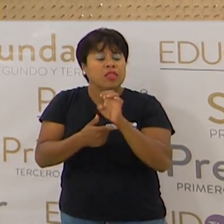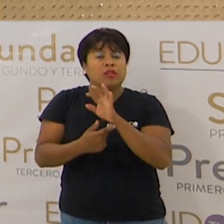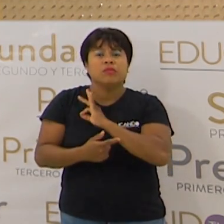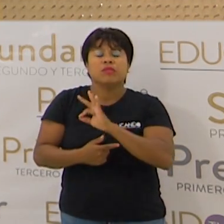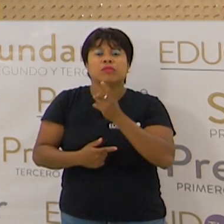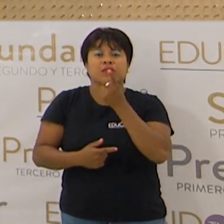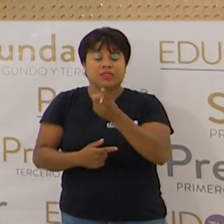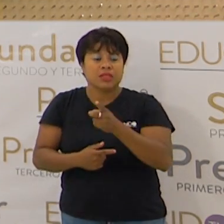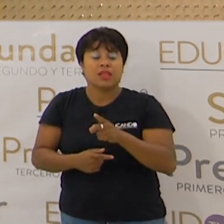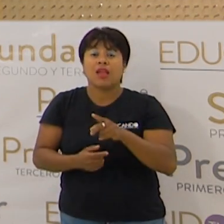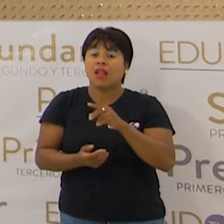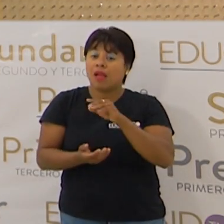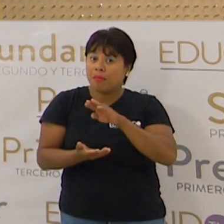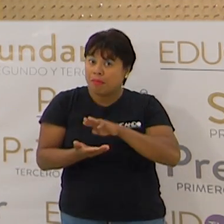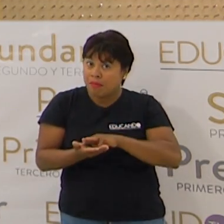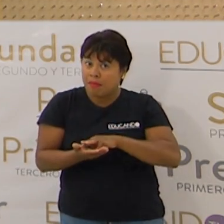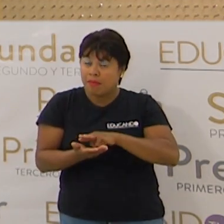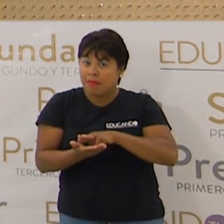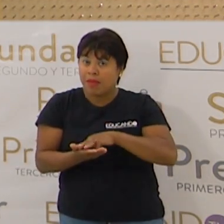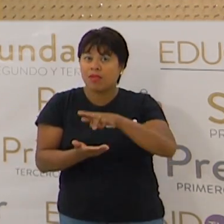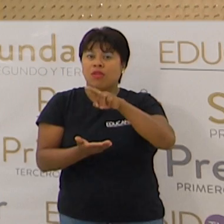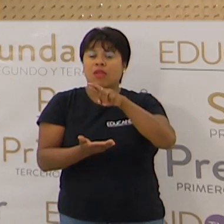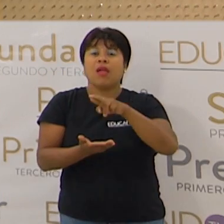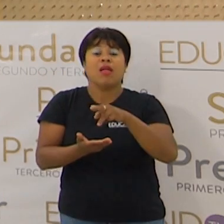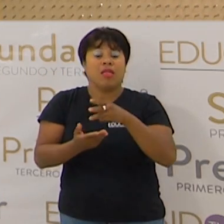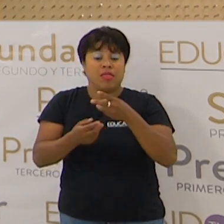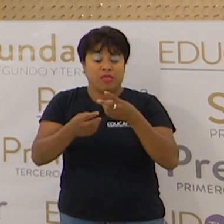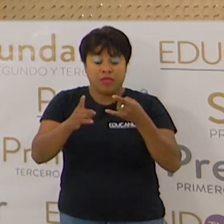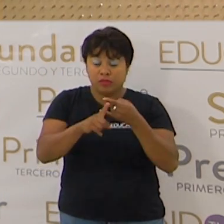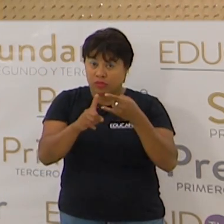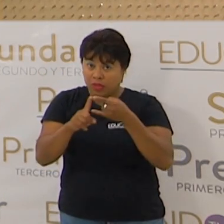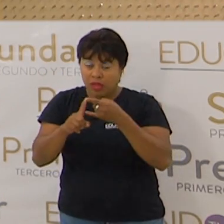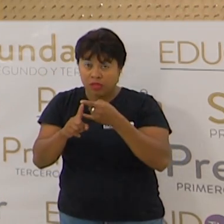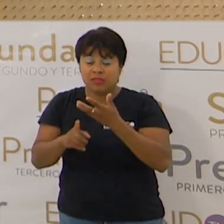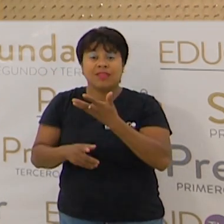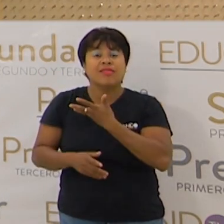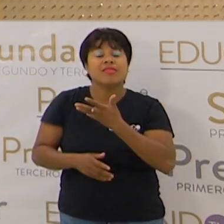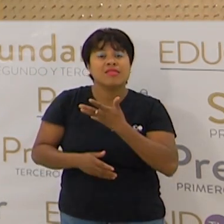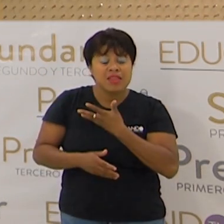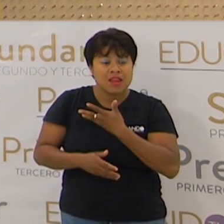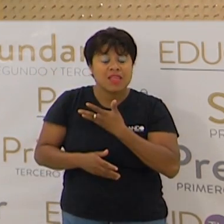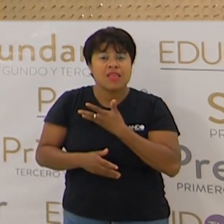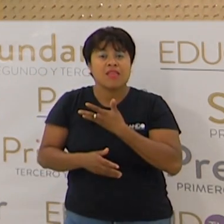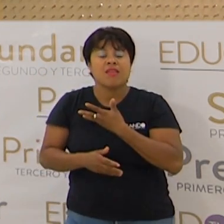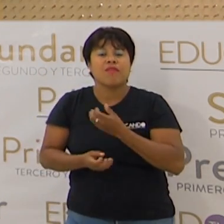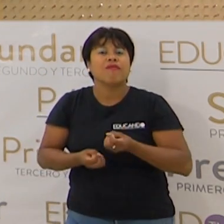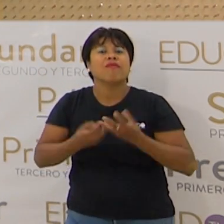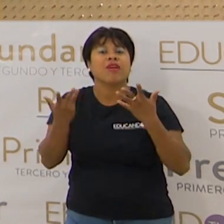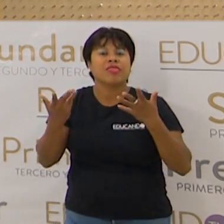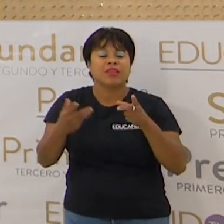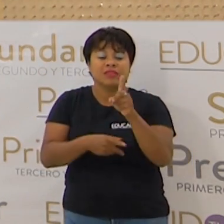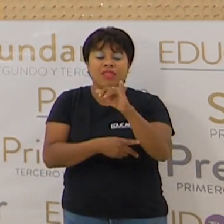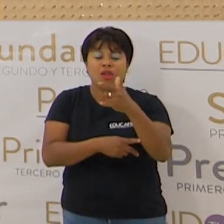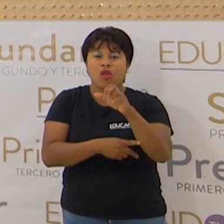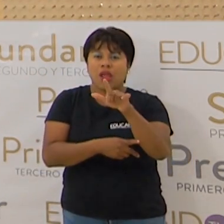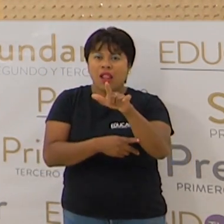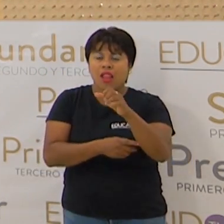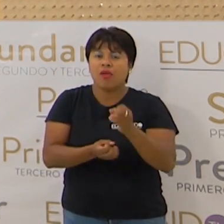que la mayoría de los cuadriláteros tienen ¿cuántas